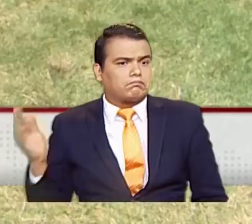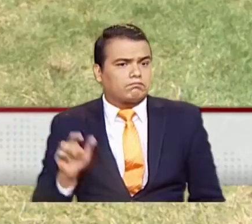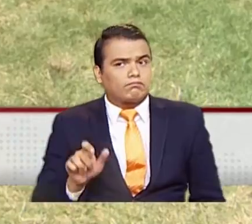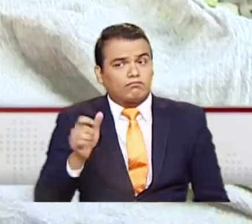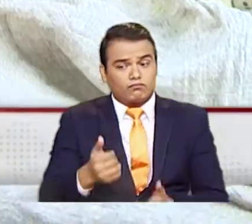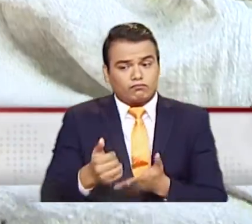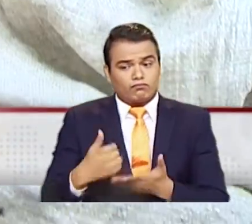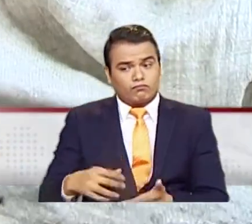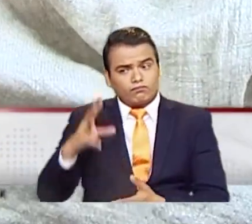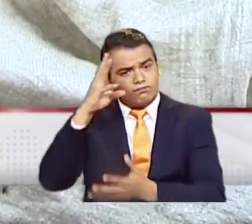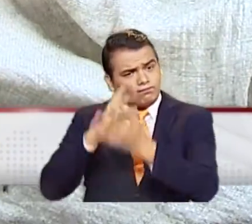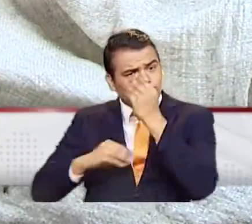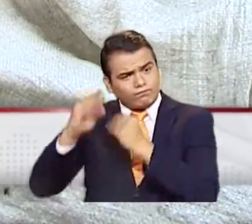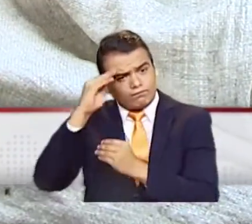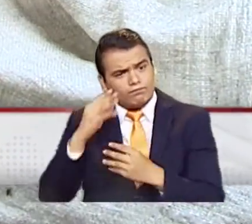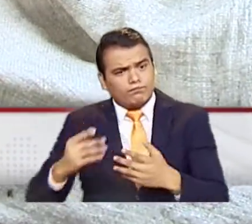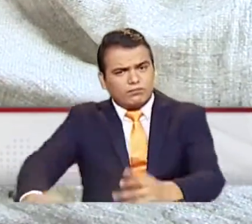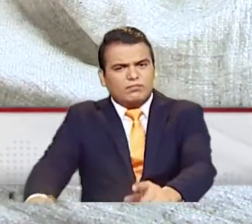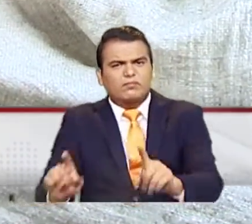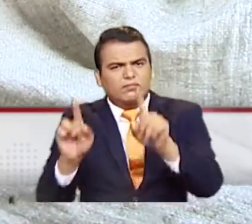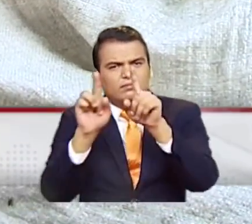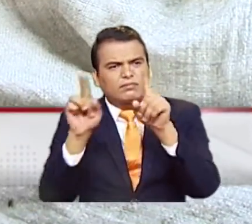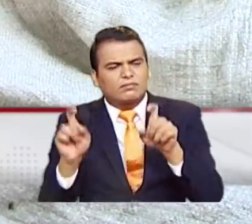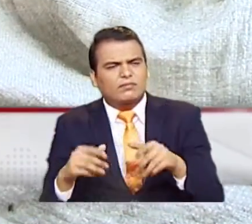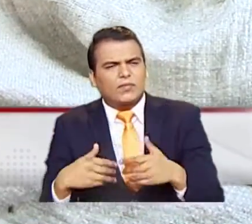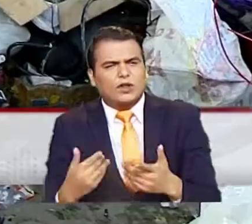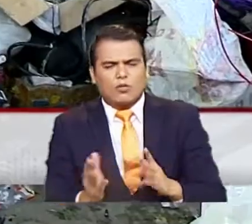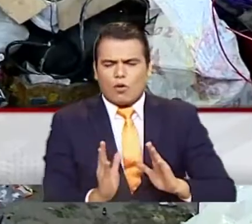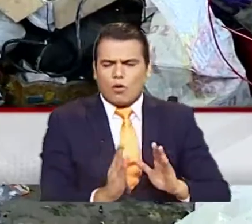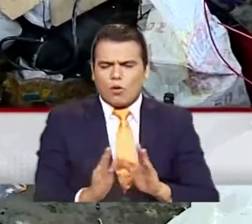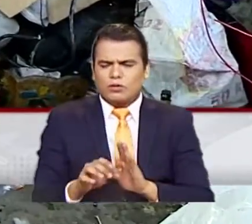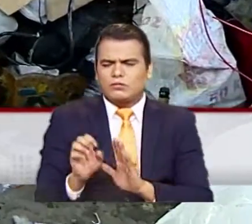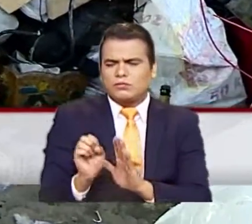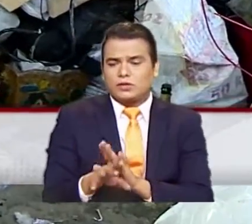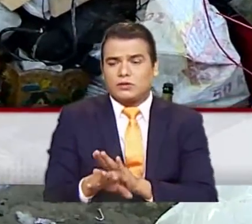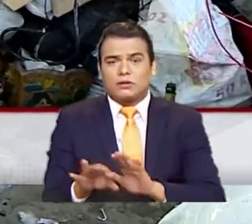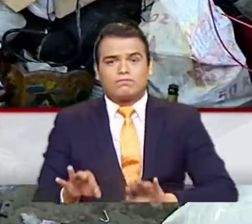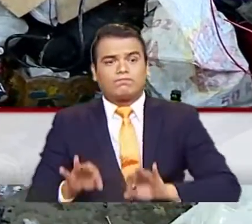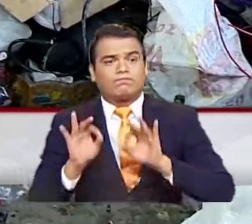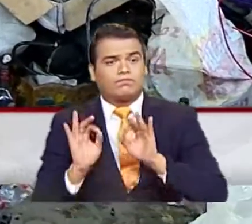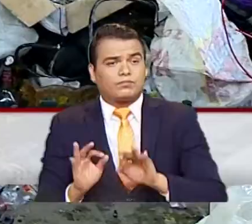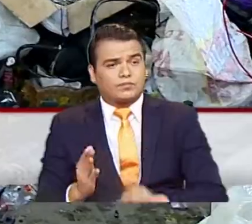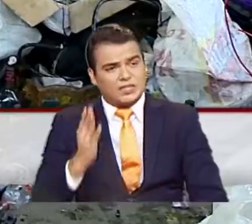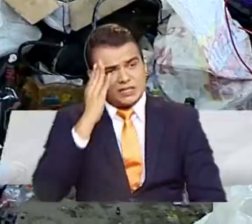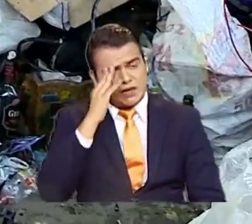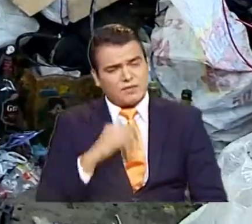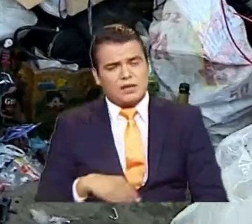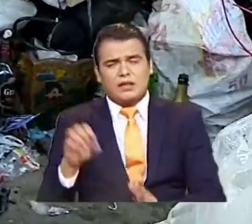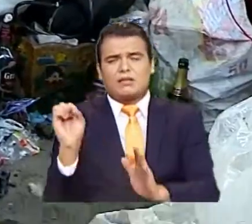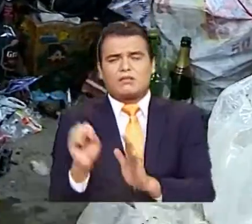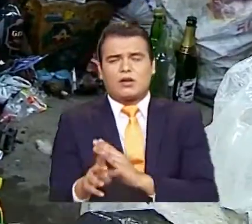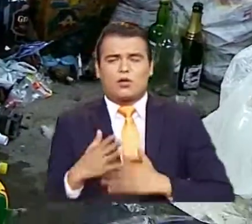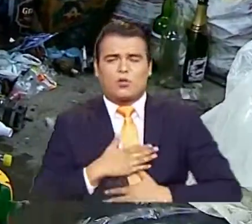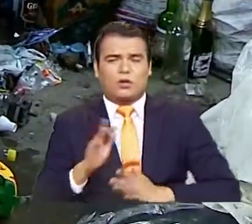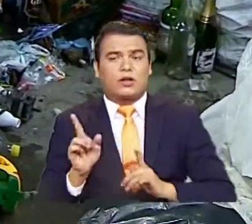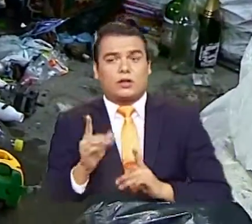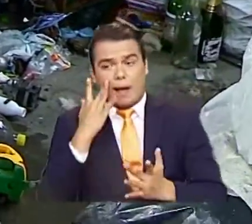gestor de conocimiento alrededor de como nosotros podemos eso que llamamos basura convertirlo en un